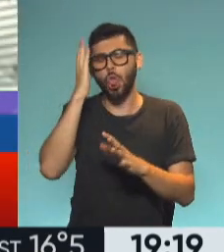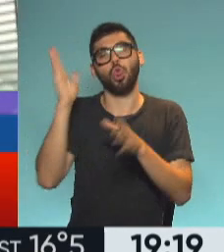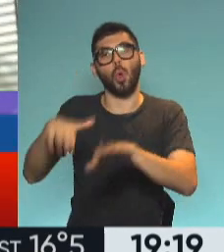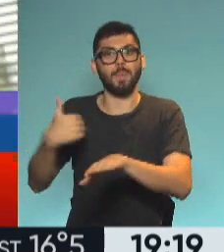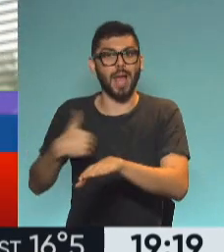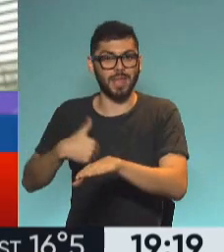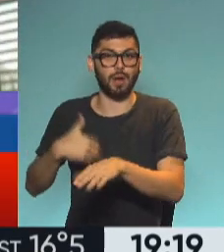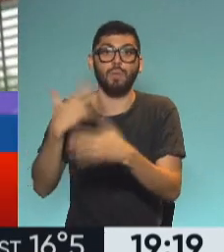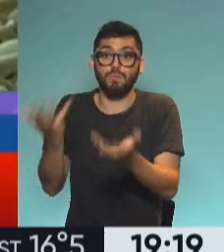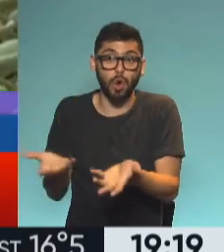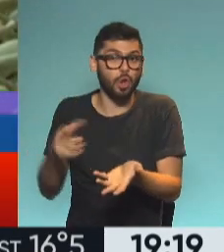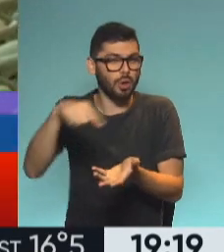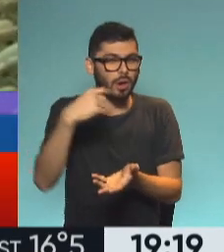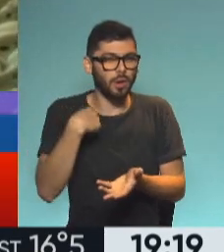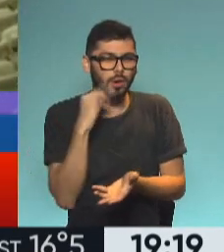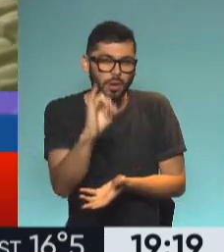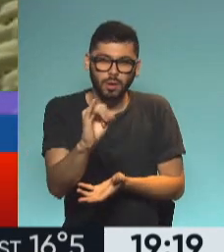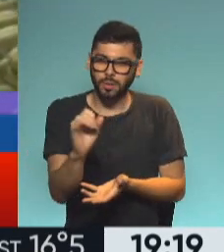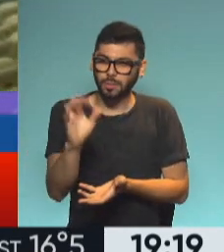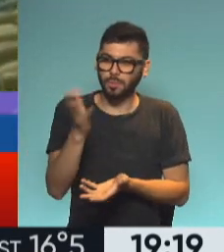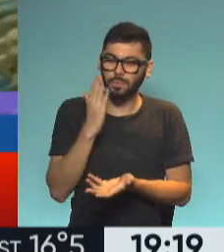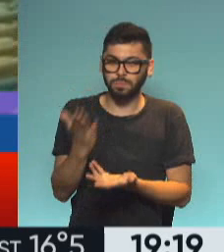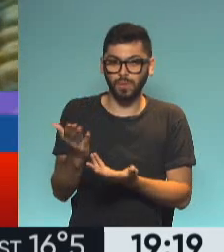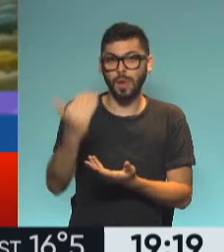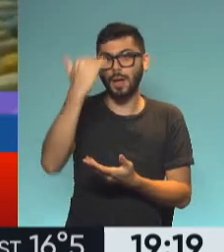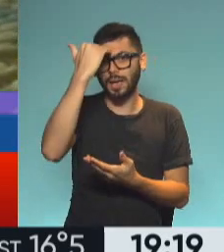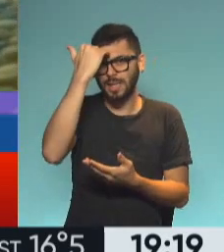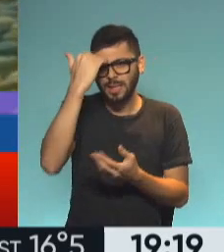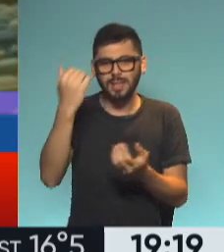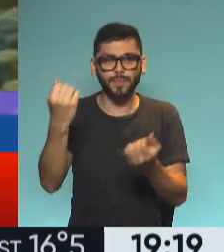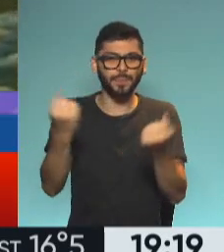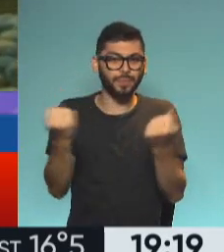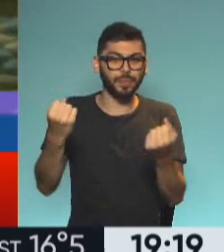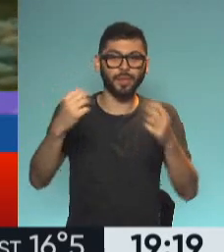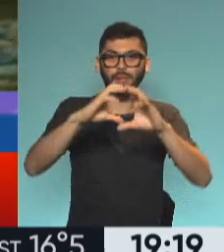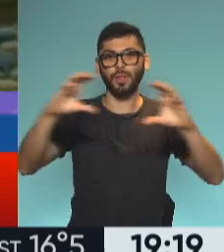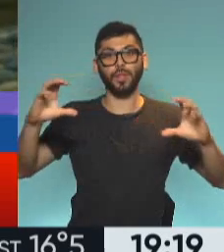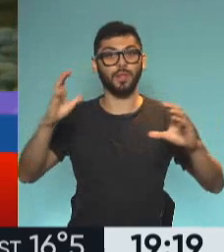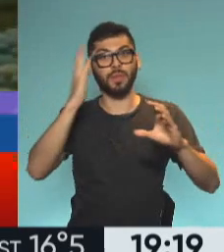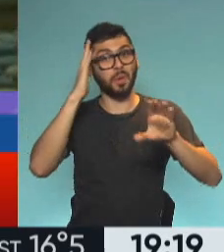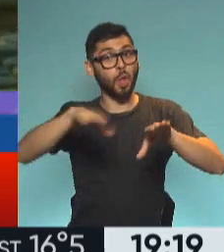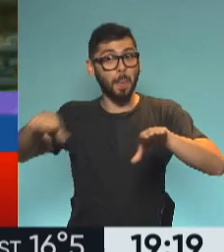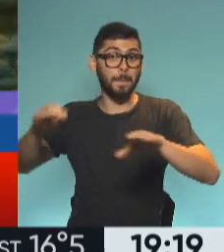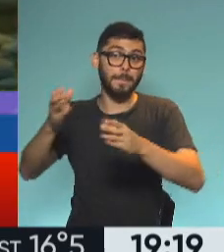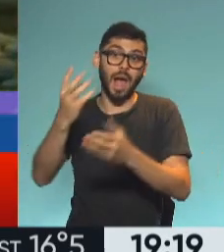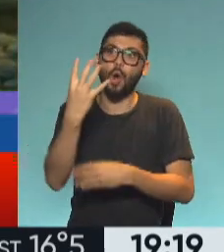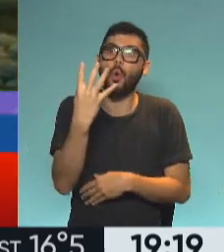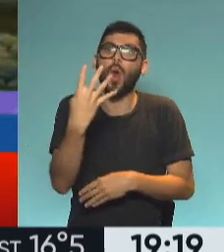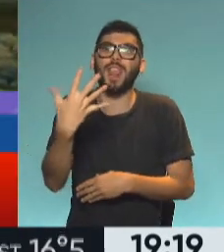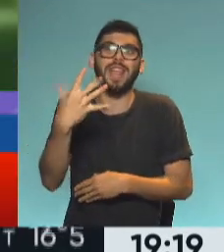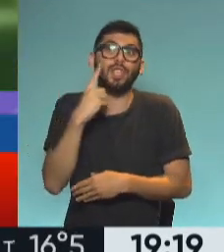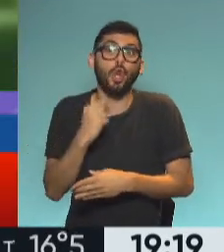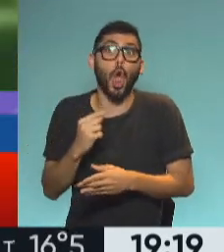eso nombramos acá, Felicita, vos lo escuchaste, 15 motorhome, todo preparado para 45 días.